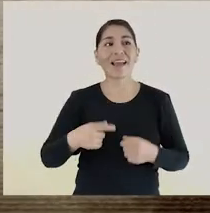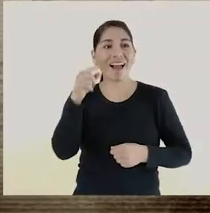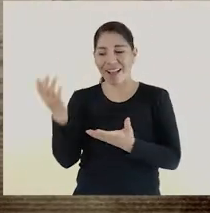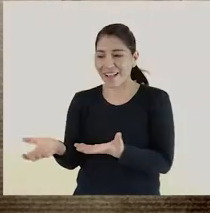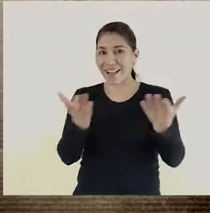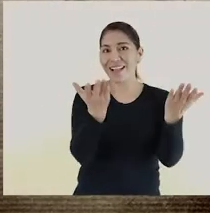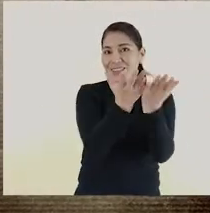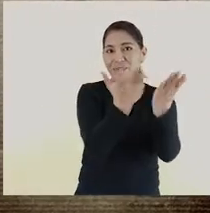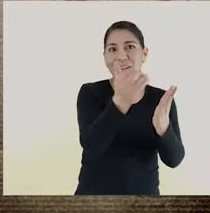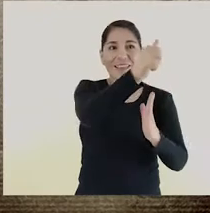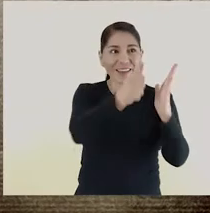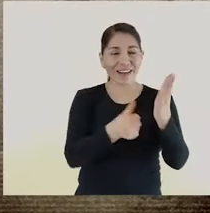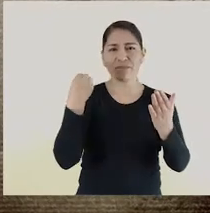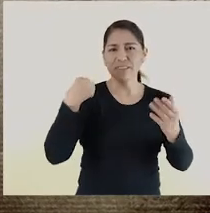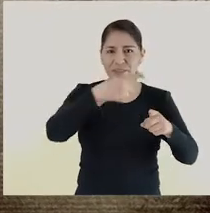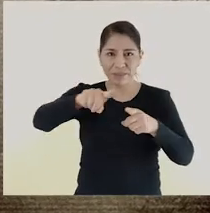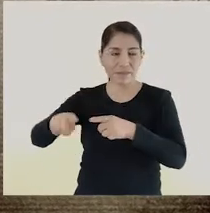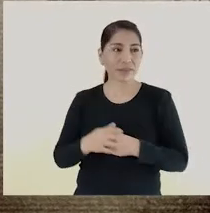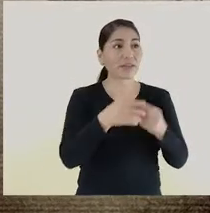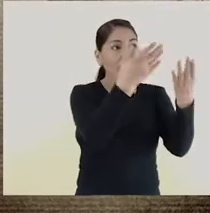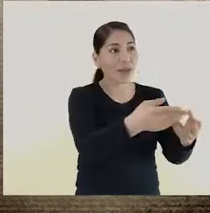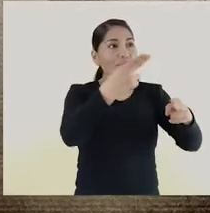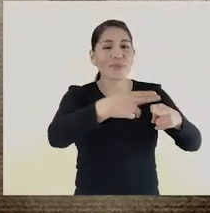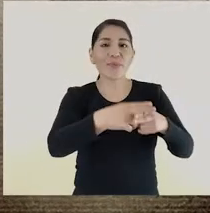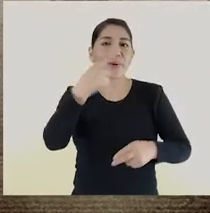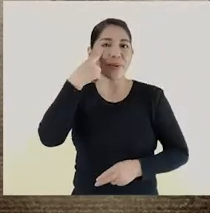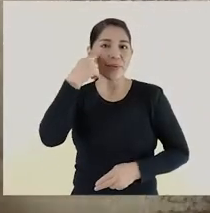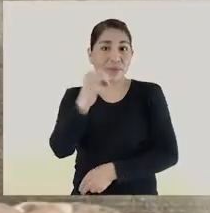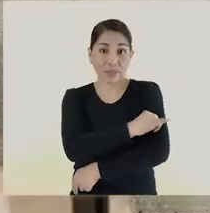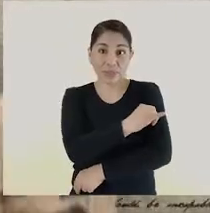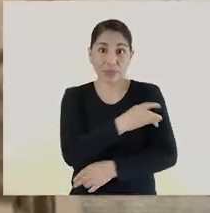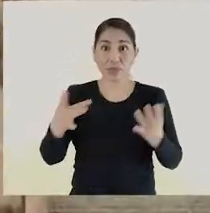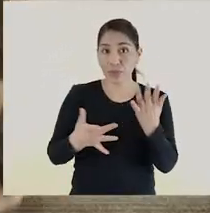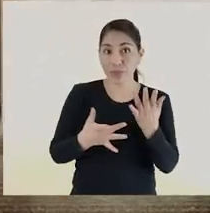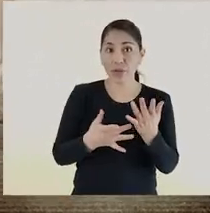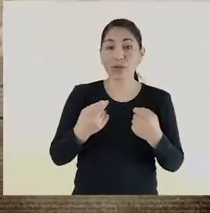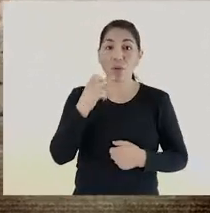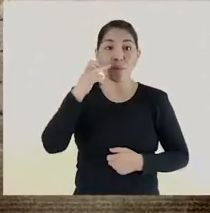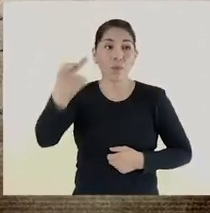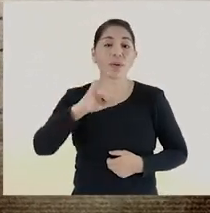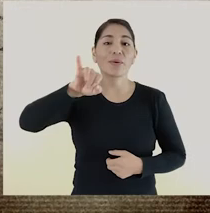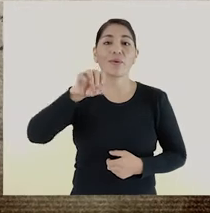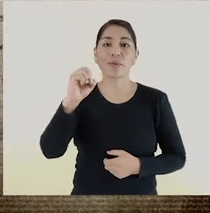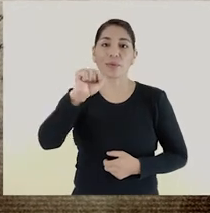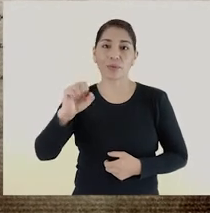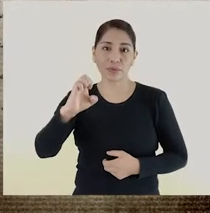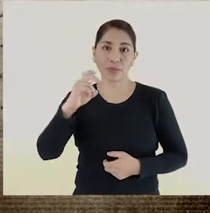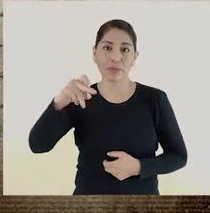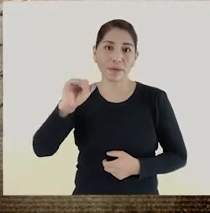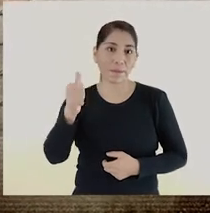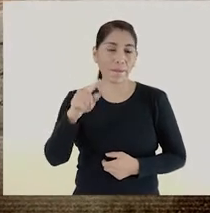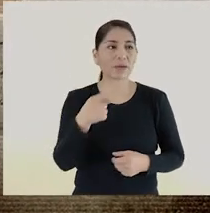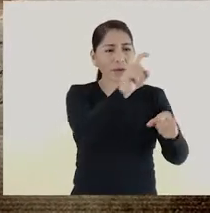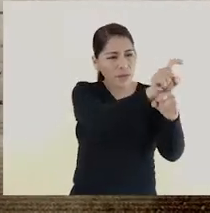para trasladar la Escuela de Artes y Oficios, nombre con el que se le conoció por mucho tiempo al hoy Instituto Superior Tecnológico